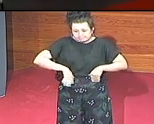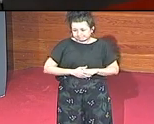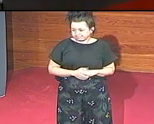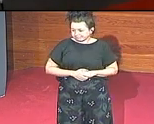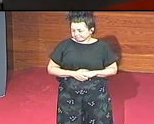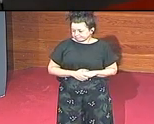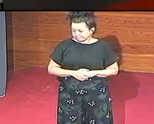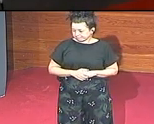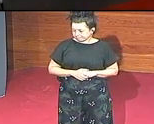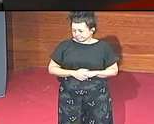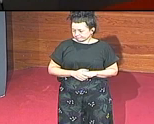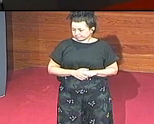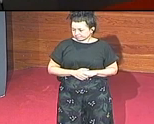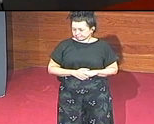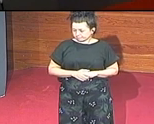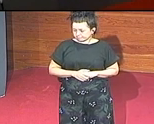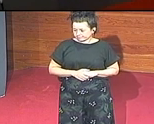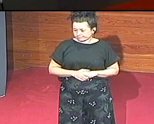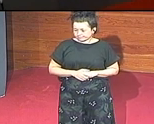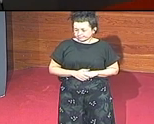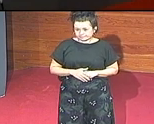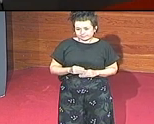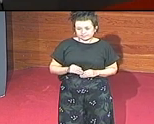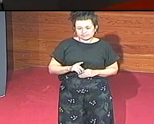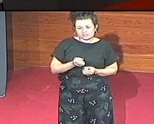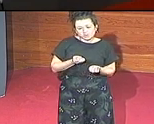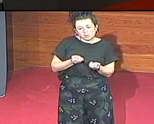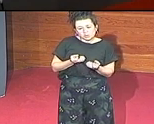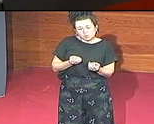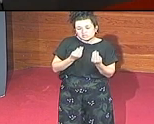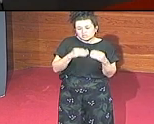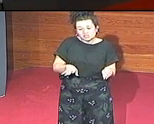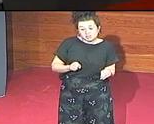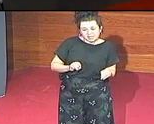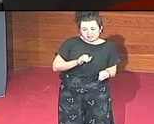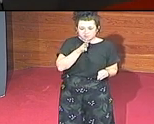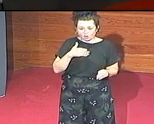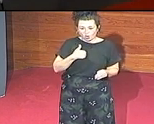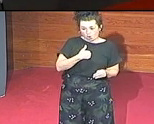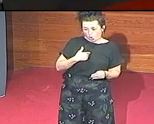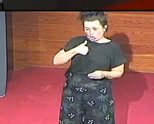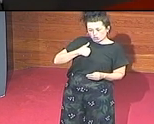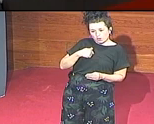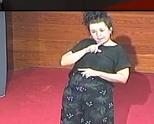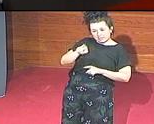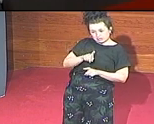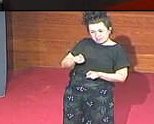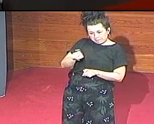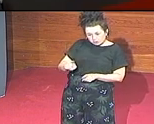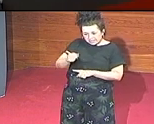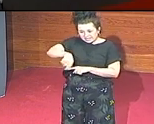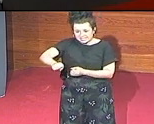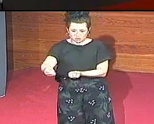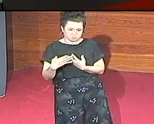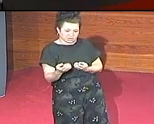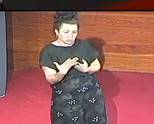y entonces cuento la historia en plan como que yo les estoy preguntando a mi tío ya mí ya mi madre que me cuenta la historia me cuenta cómo jugaban cómo eran los